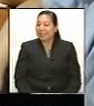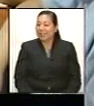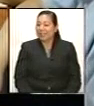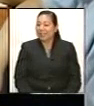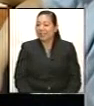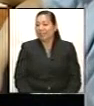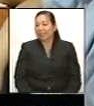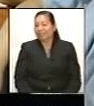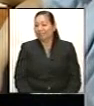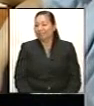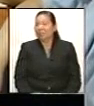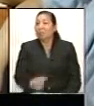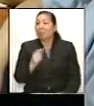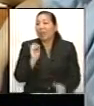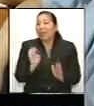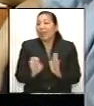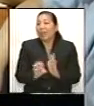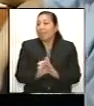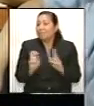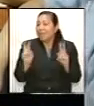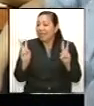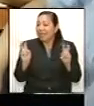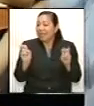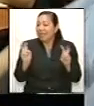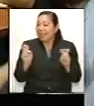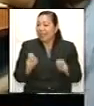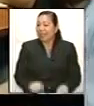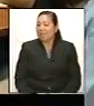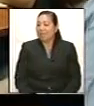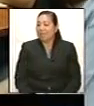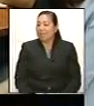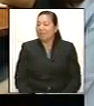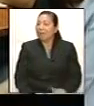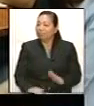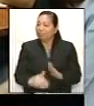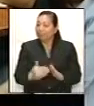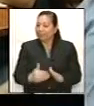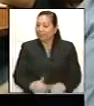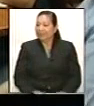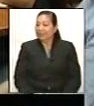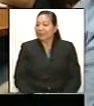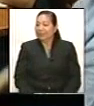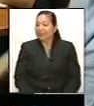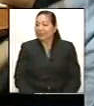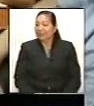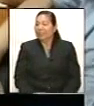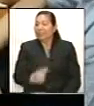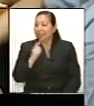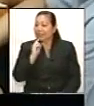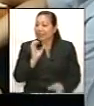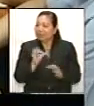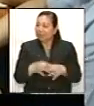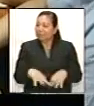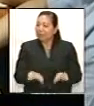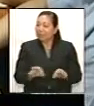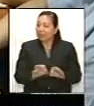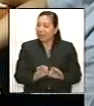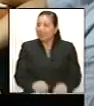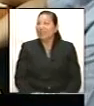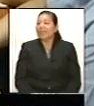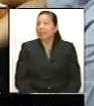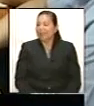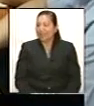caso, por ejemplo, el tema de en la misma plataforma sería importante que sea como un